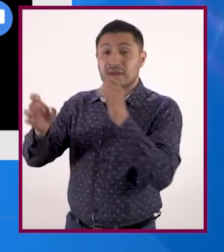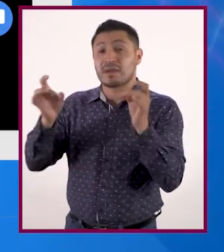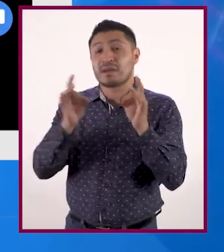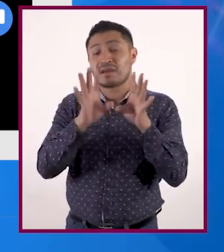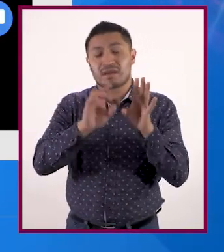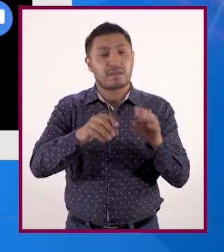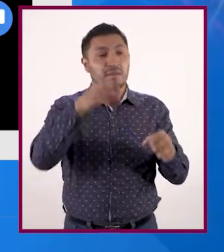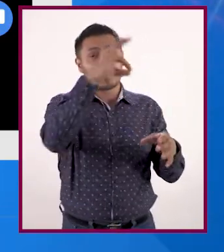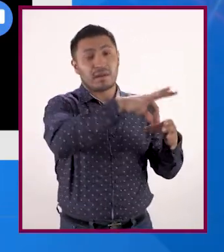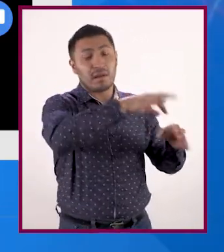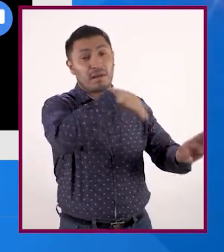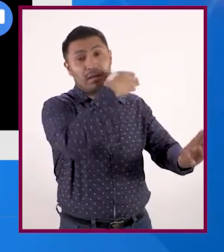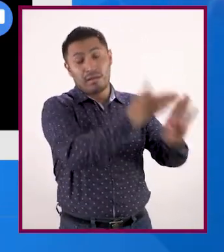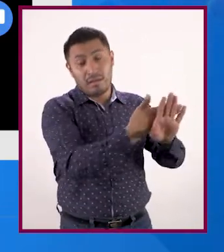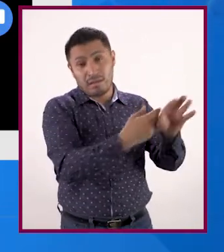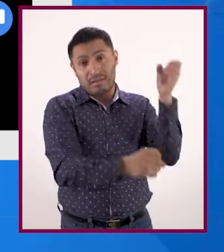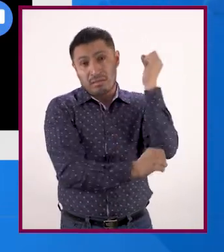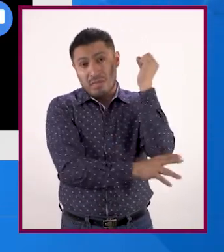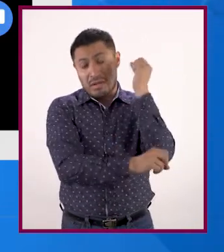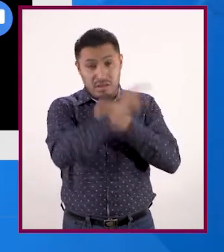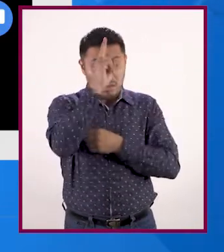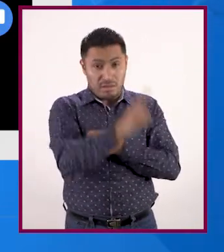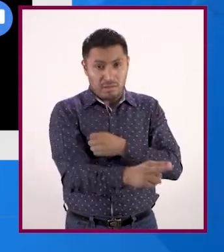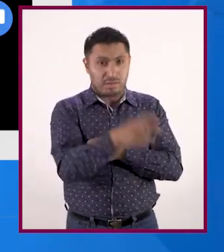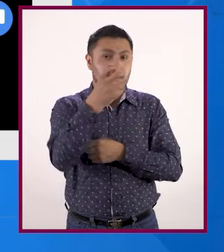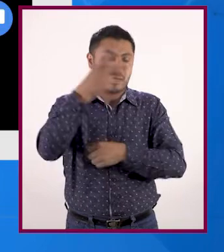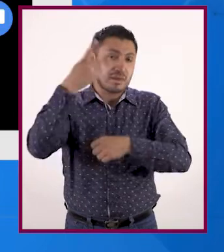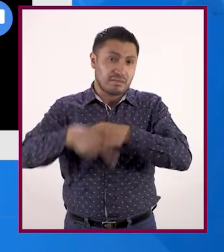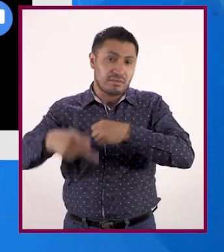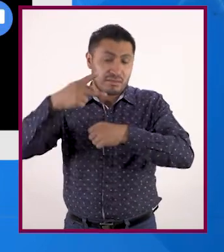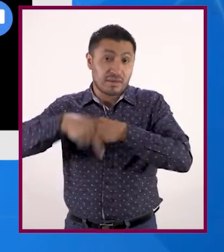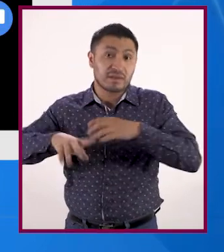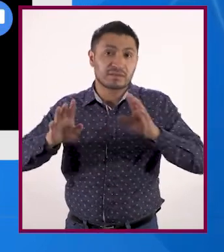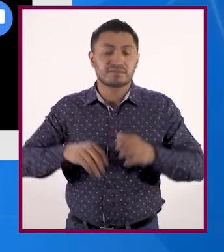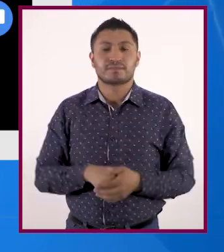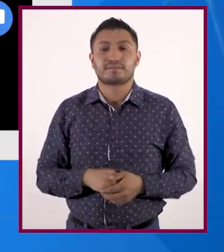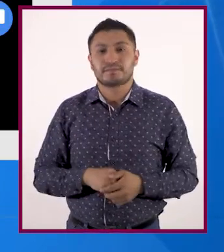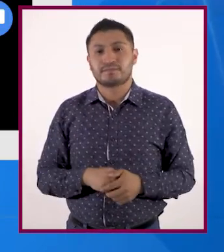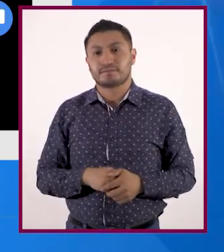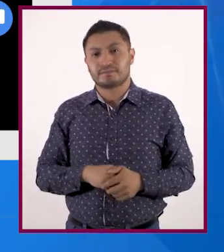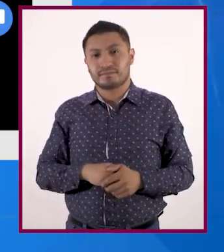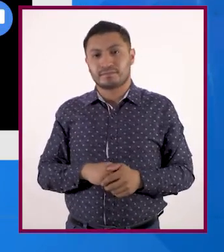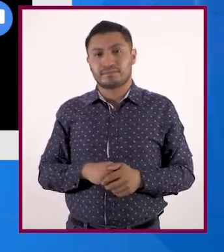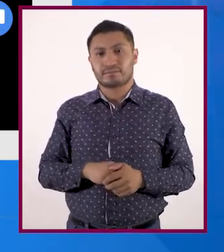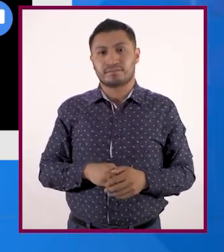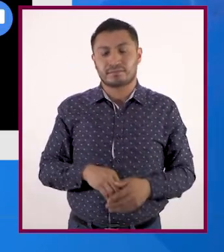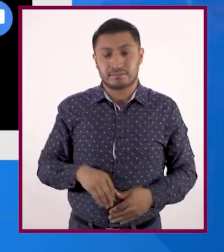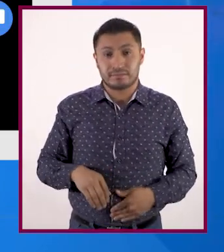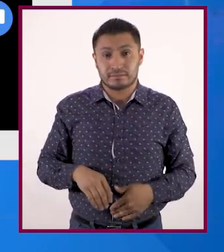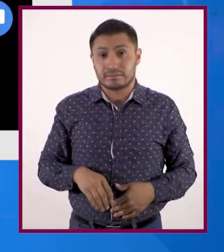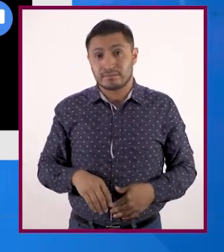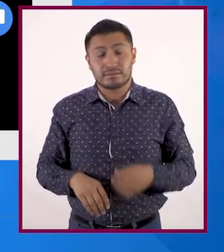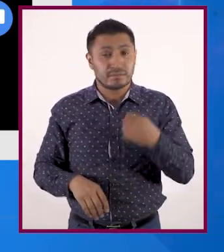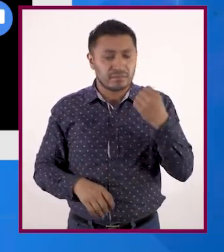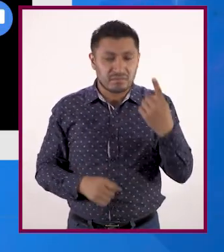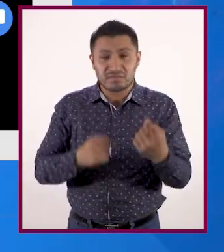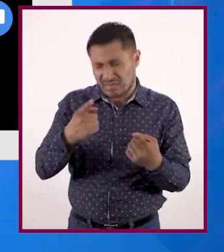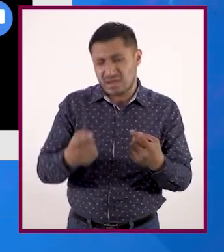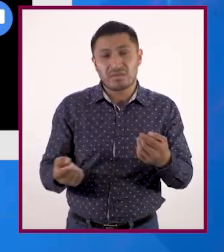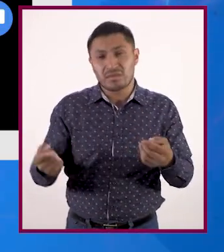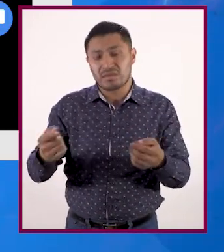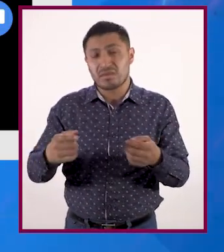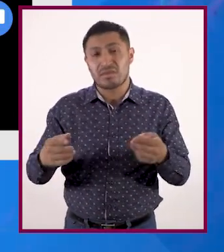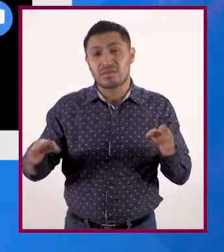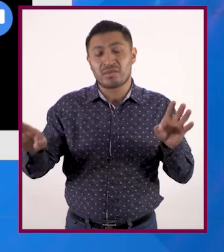votando en contra del aborto o sea ese es el más peligro hay algún punto en el cual coincide a la derecha y la izquierda así si lo